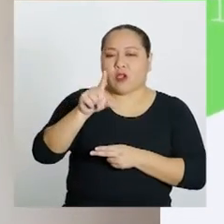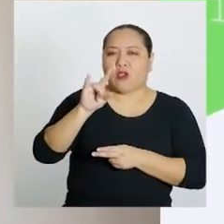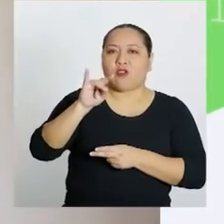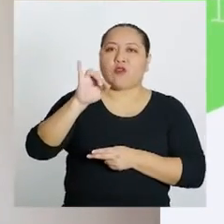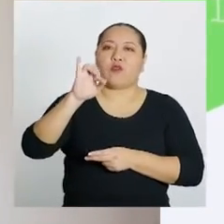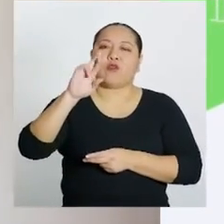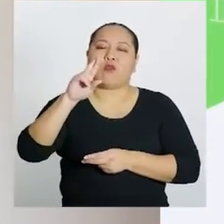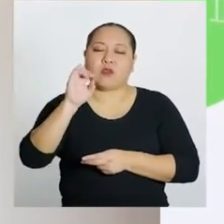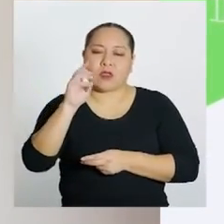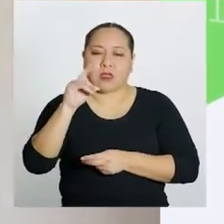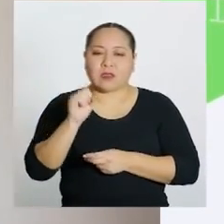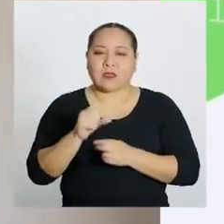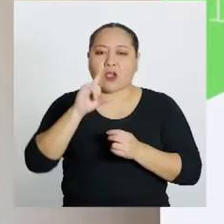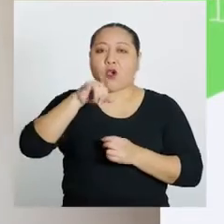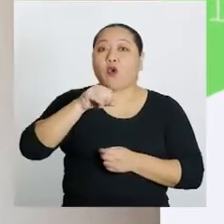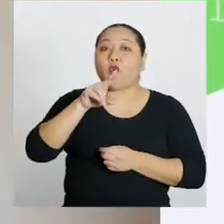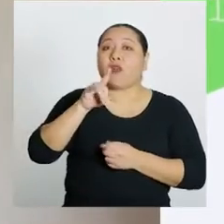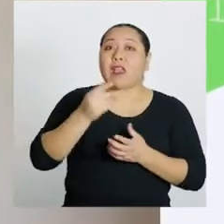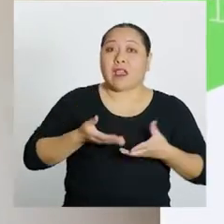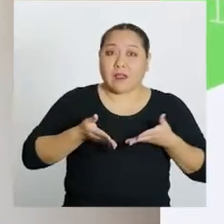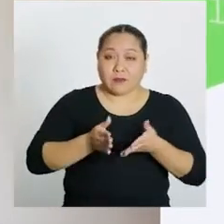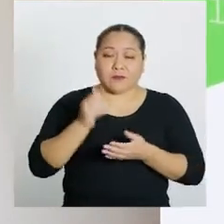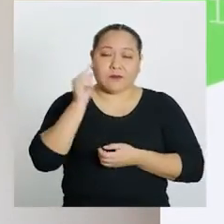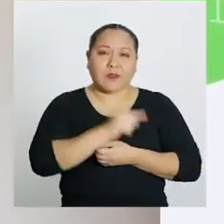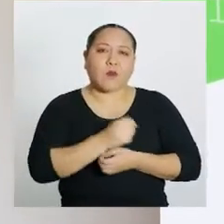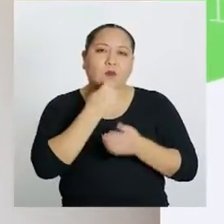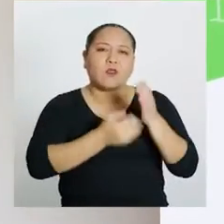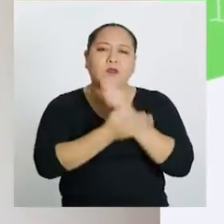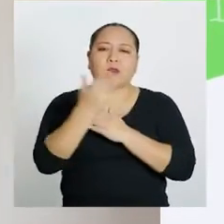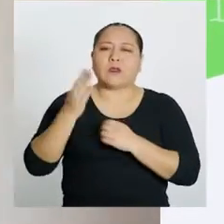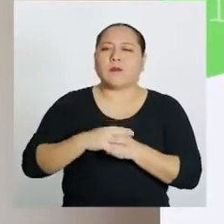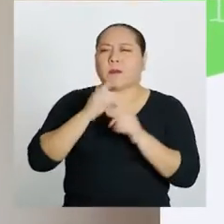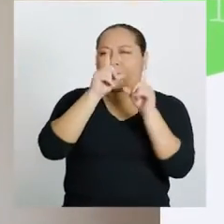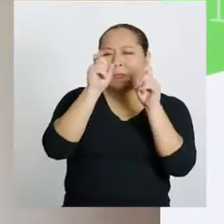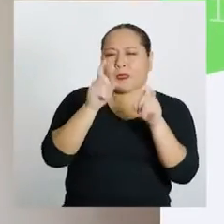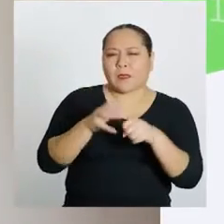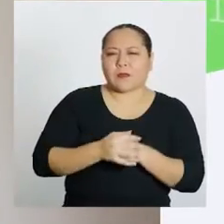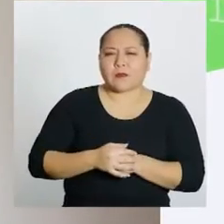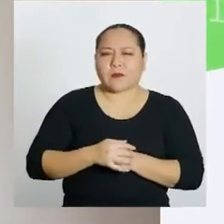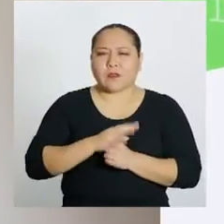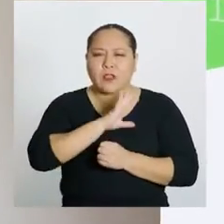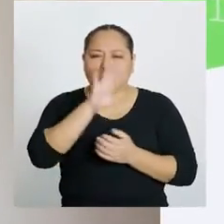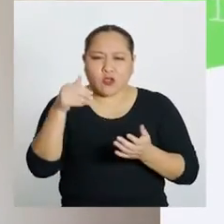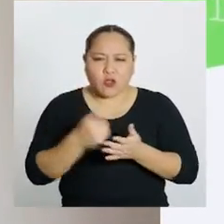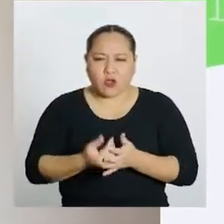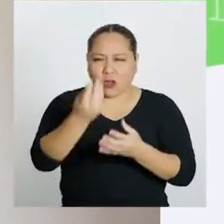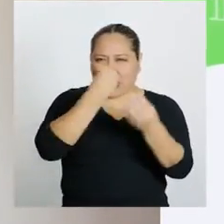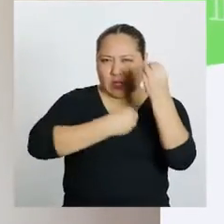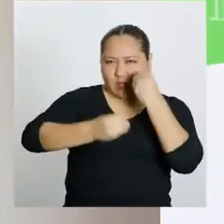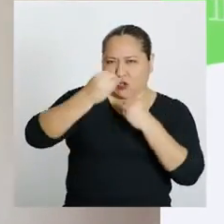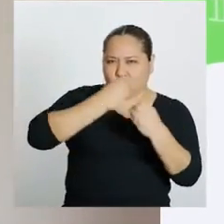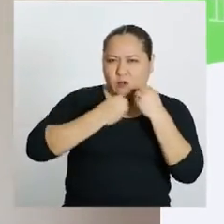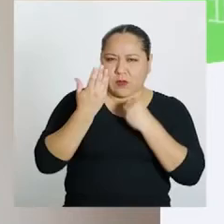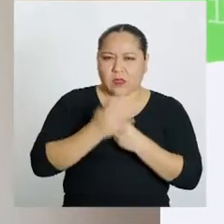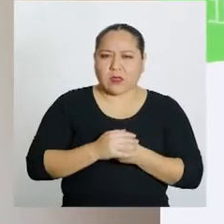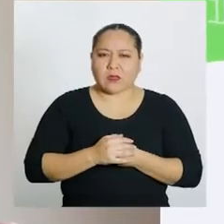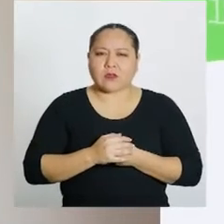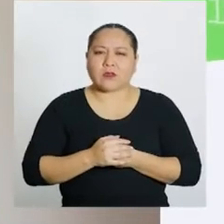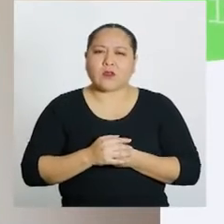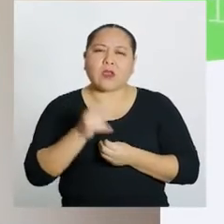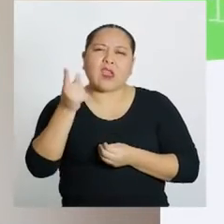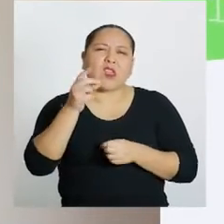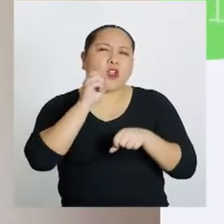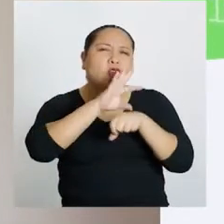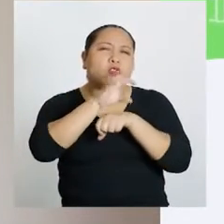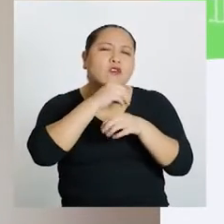Juliaca. Buenos días. Quería preguntar, de todos los grupos alimenticios que nos sugiere